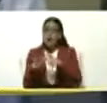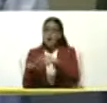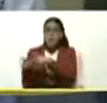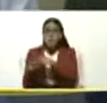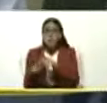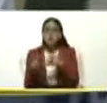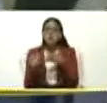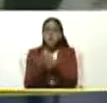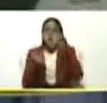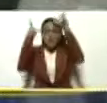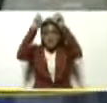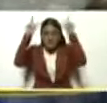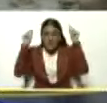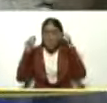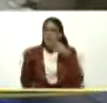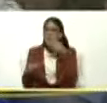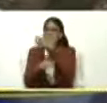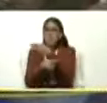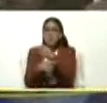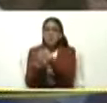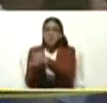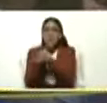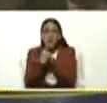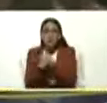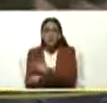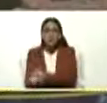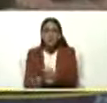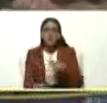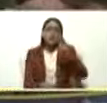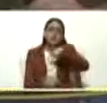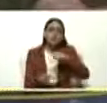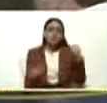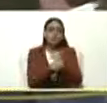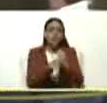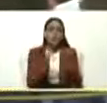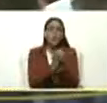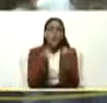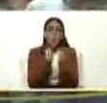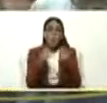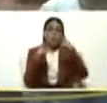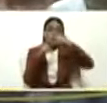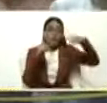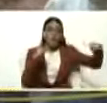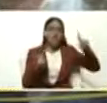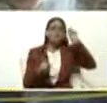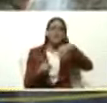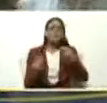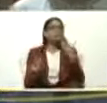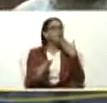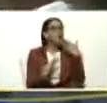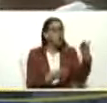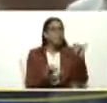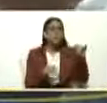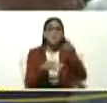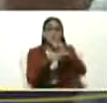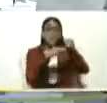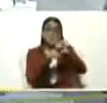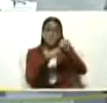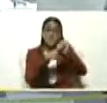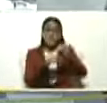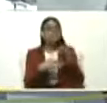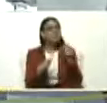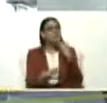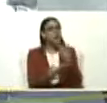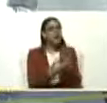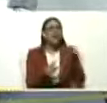personal es sine qua non. Trabajamos con energía y todo. Por aquí tenemos, gracias a la ministra Gabriela. ¿Este laboratorio